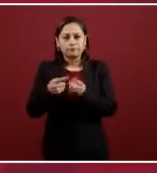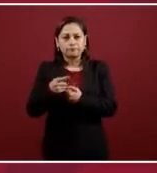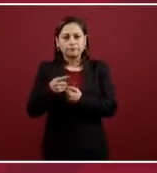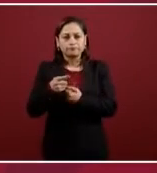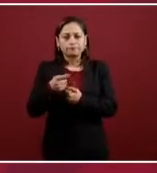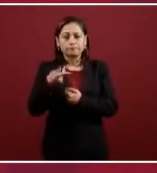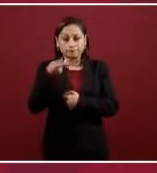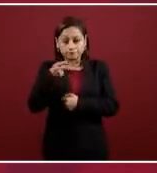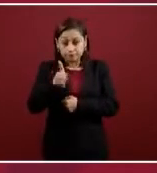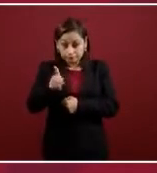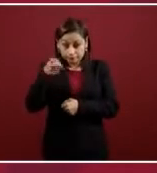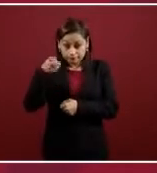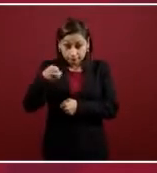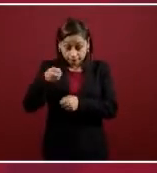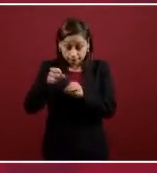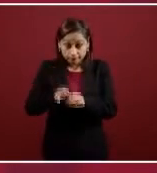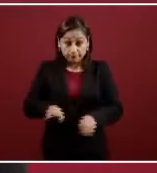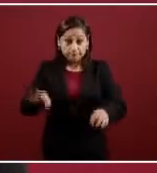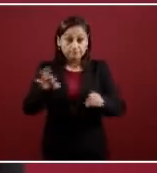se